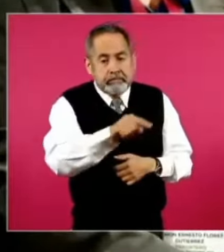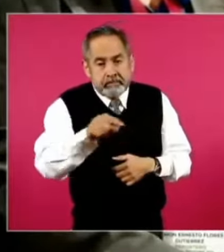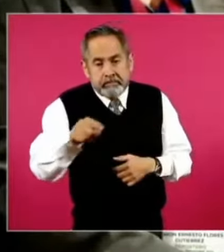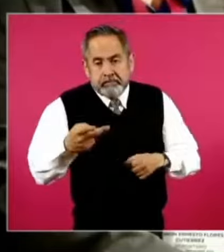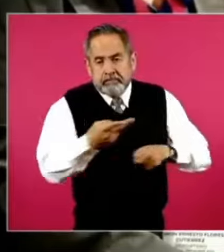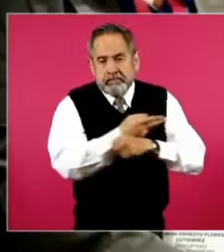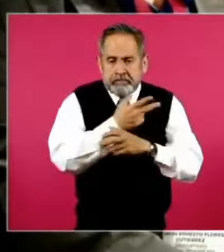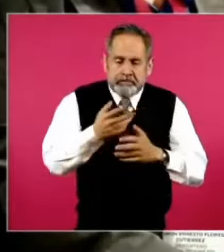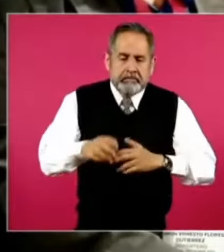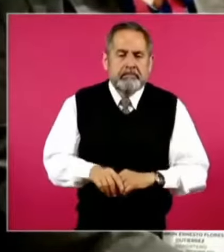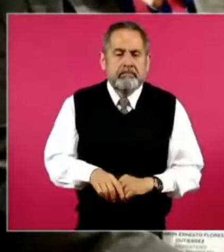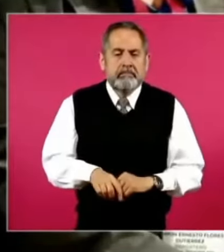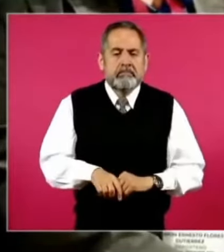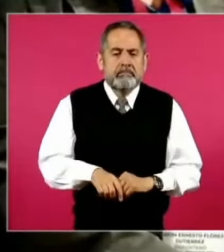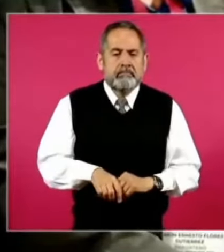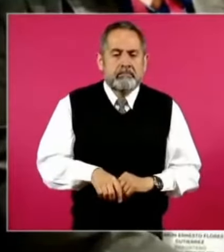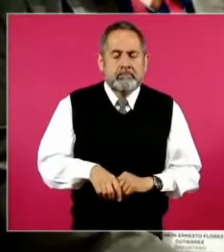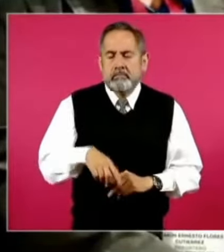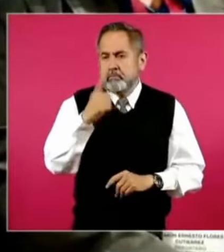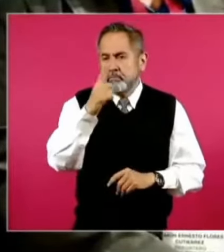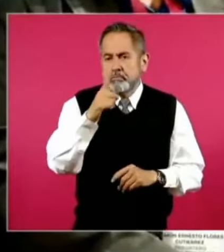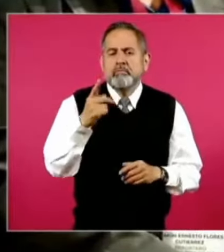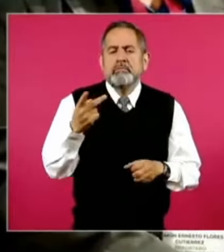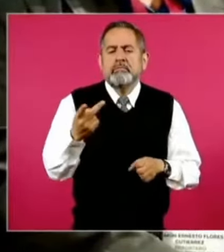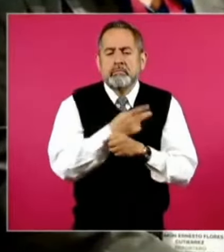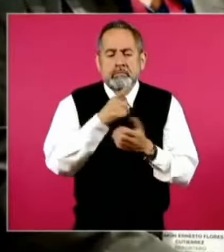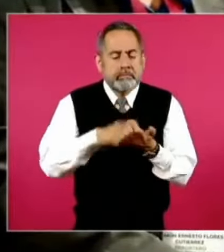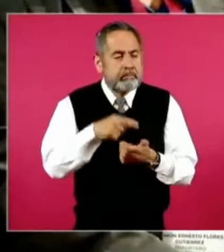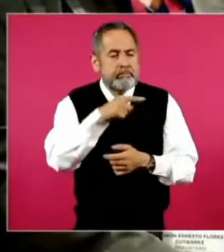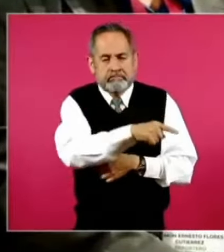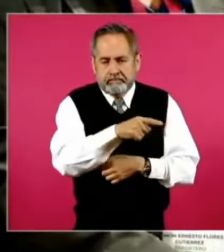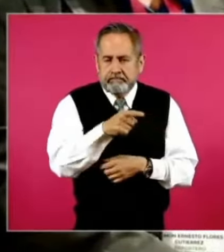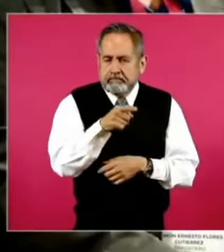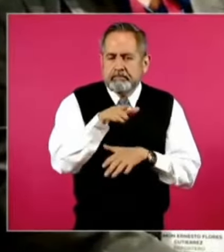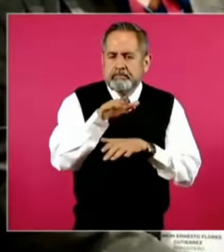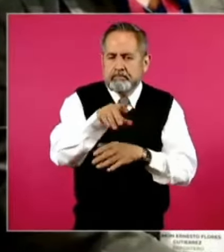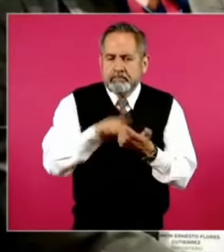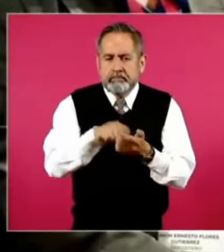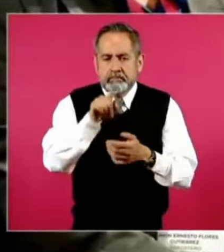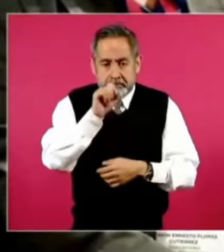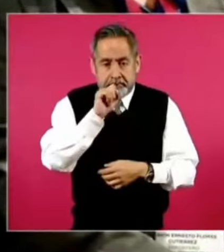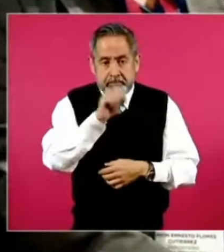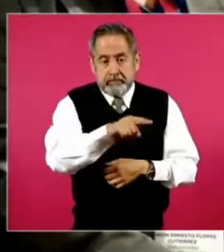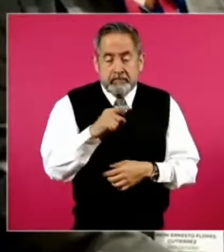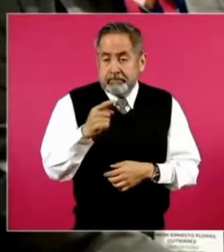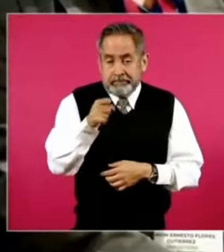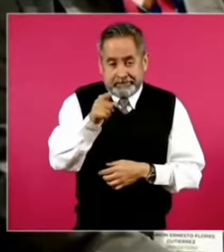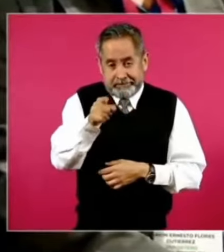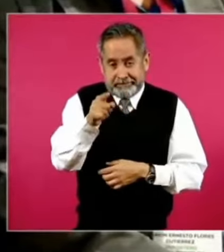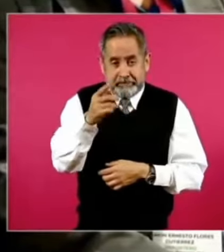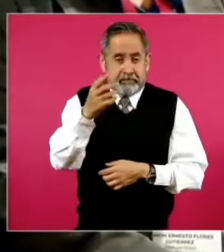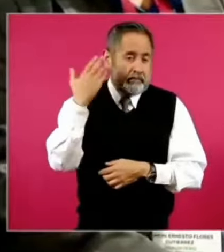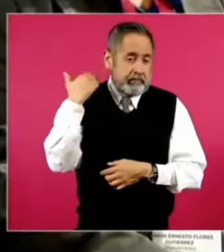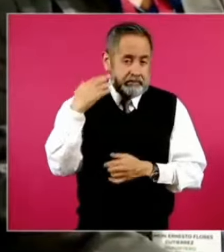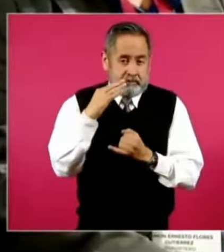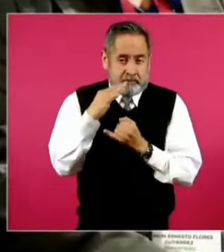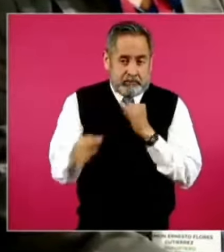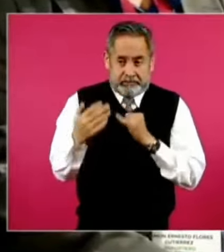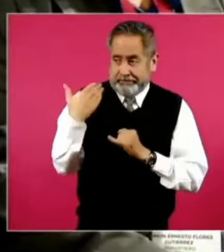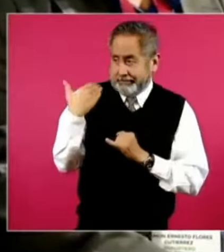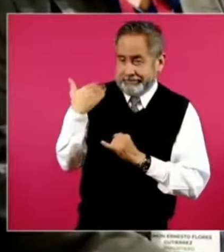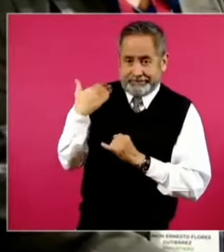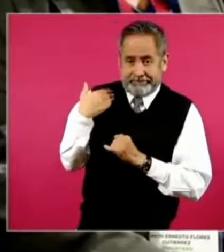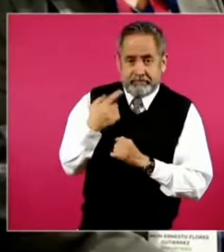están. Uno de esos es a propósito de la última intervención que tuve con usted aquí